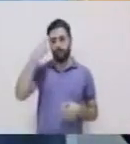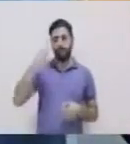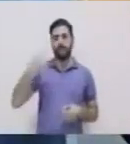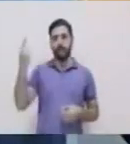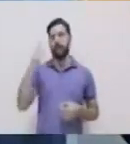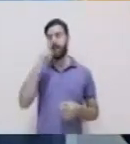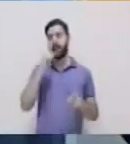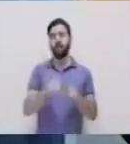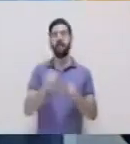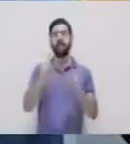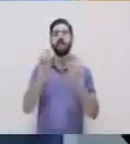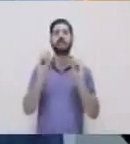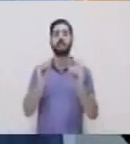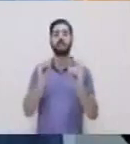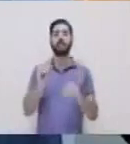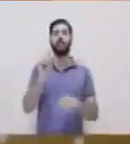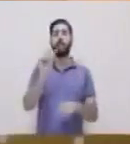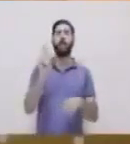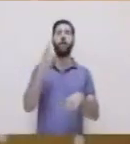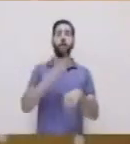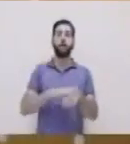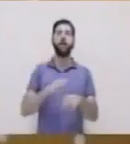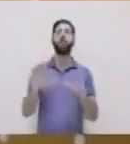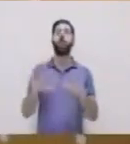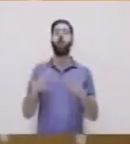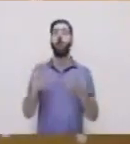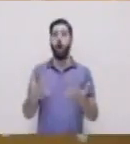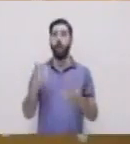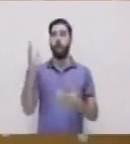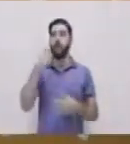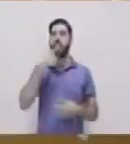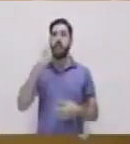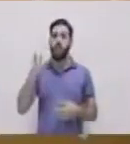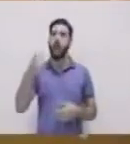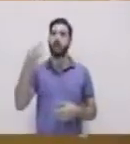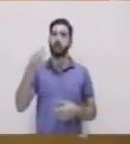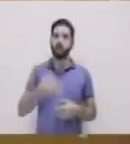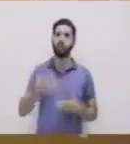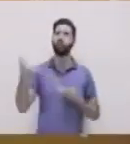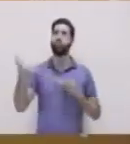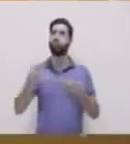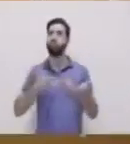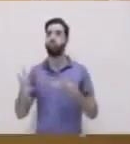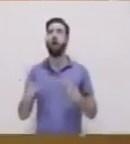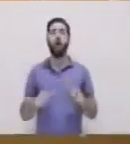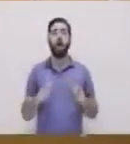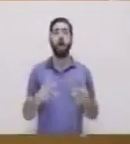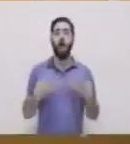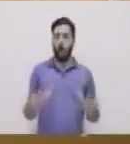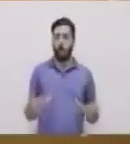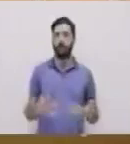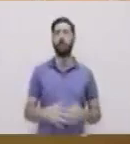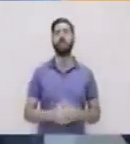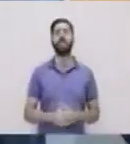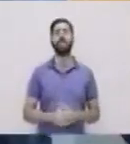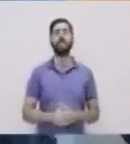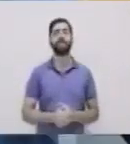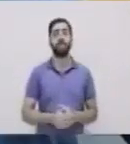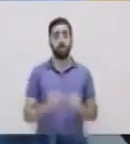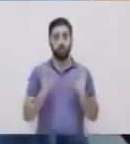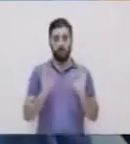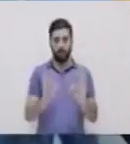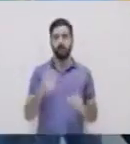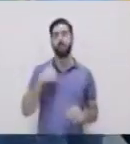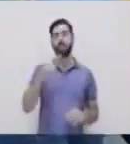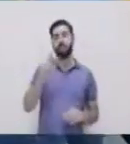día de hoy y habernos enseñado un poco más sobre la adquisición del lenguaje, su origen y cómo ha ido evolucionando a lo largo del tiempo. Yo